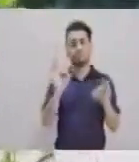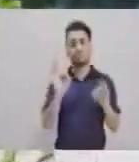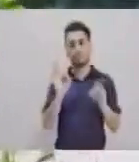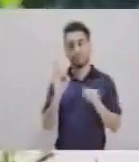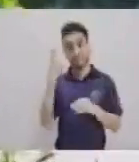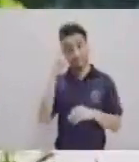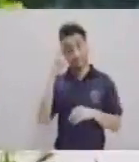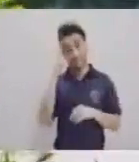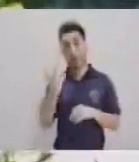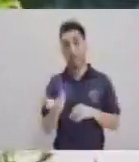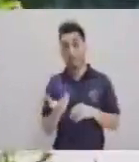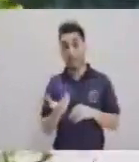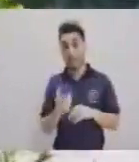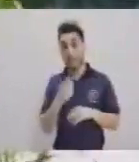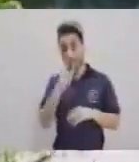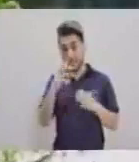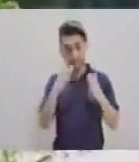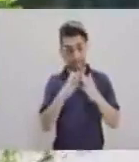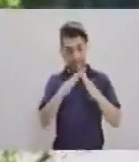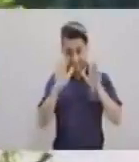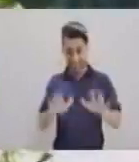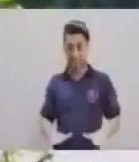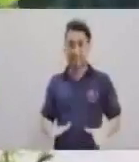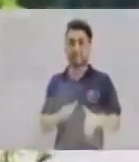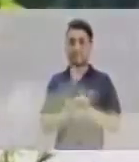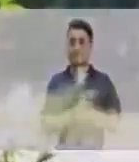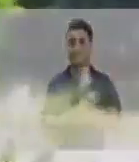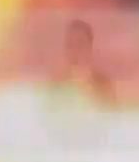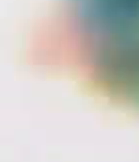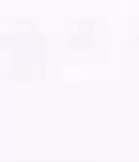adelante. Recuerde quedarse siempre en casa.